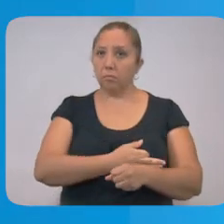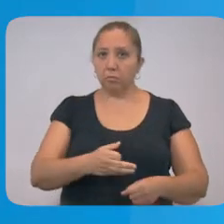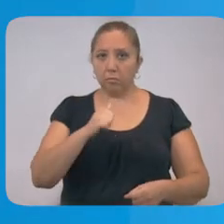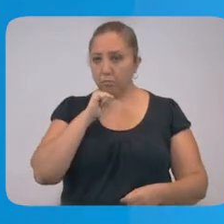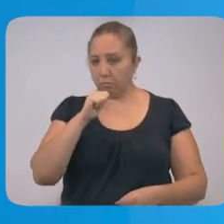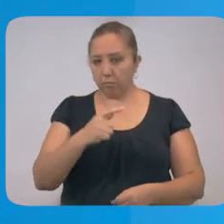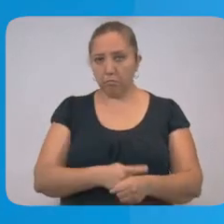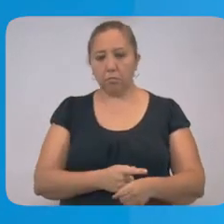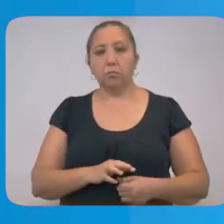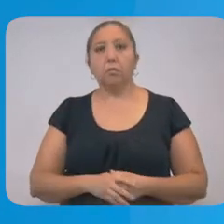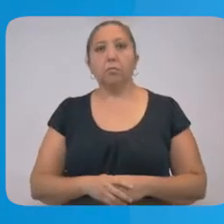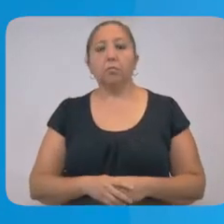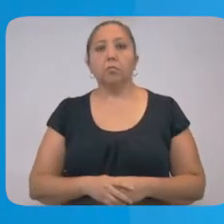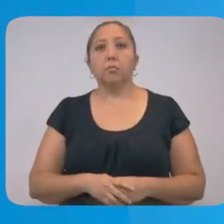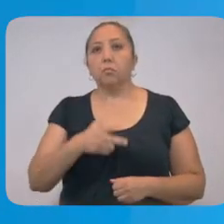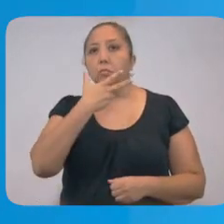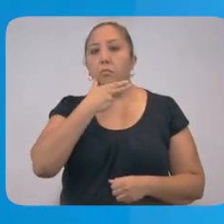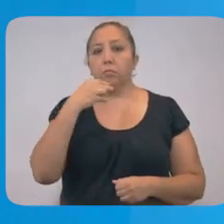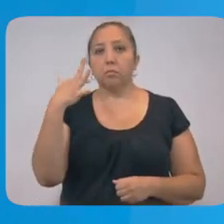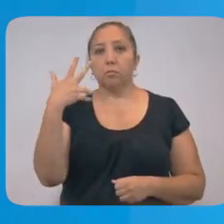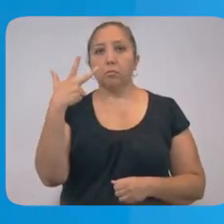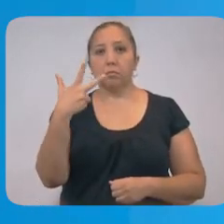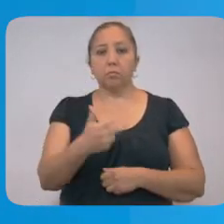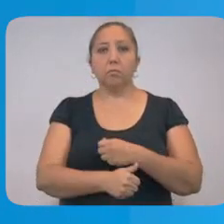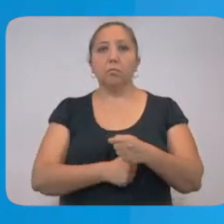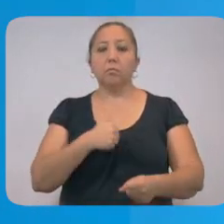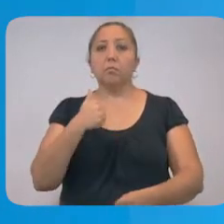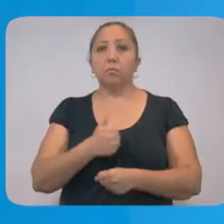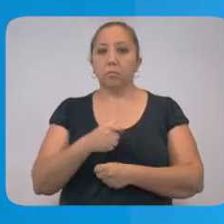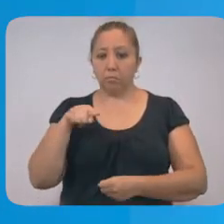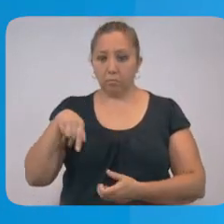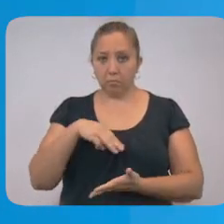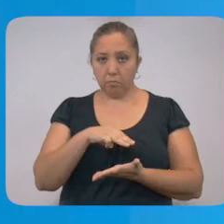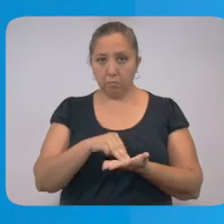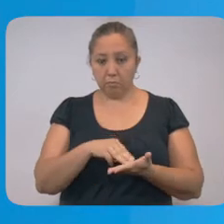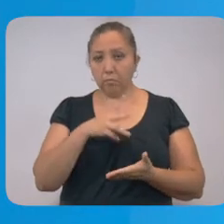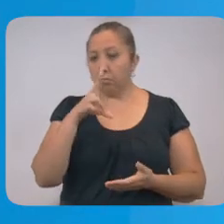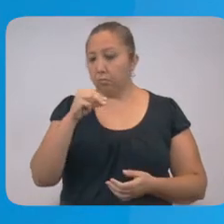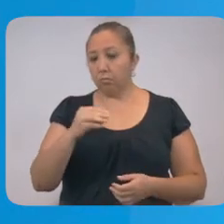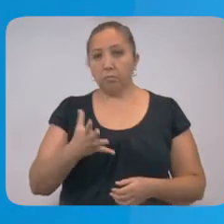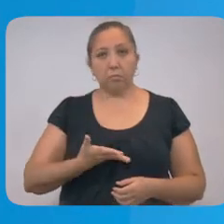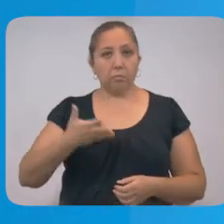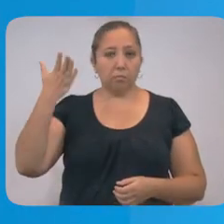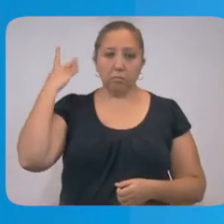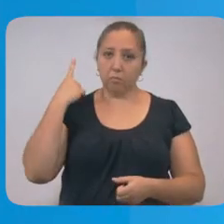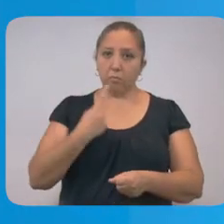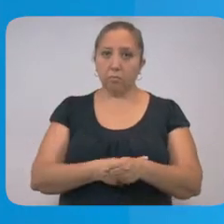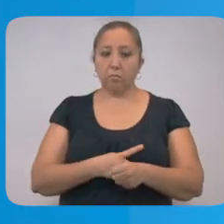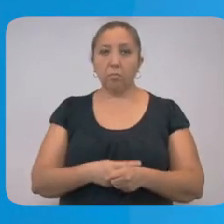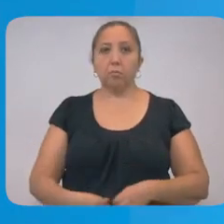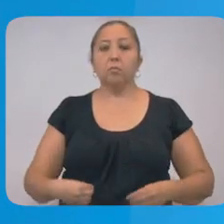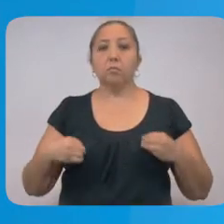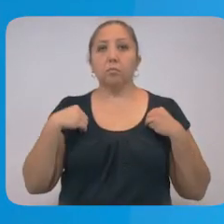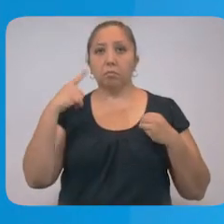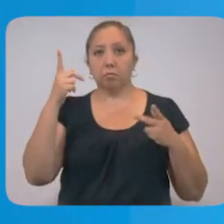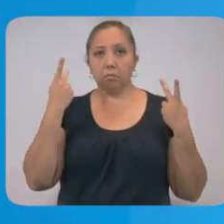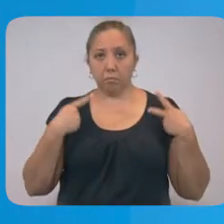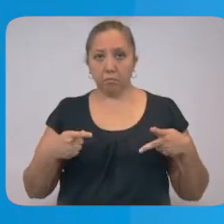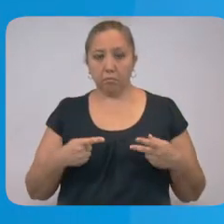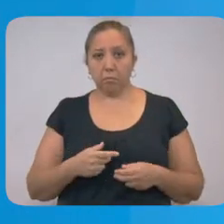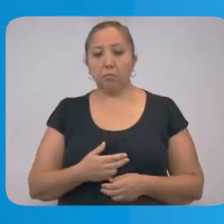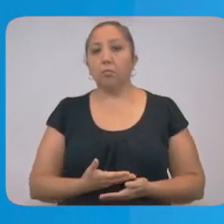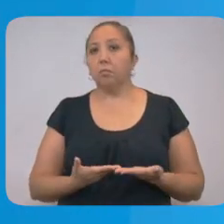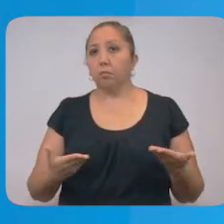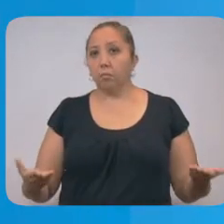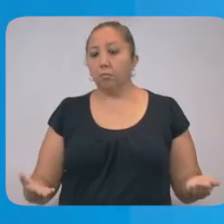tienen síntomas. Hombre de 58 años de Mérida, sin antecedente de enfermedades previas. Vivía con una persona, hasta